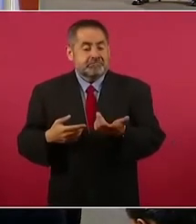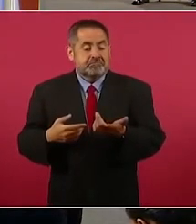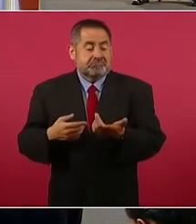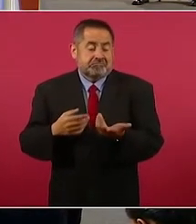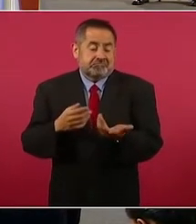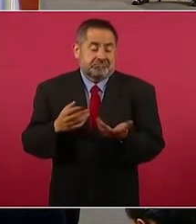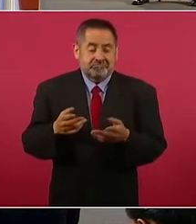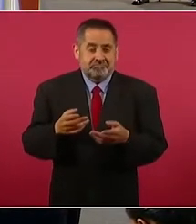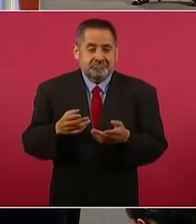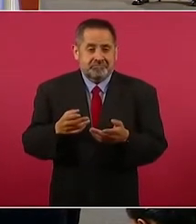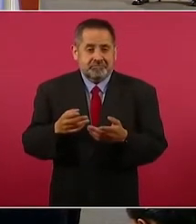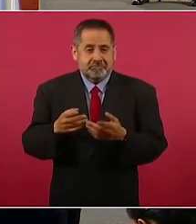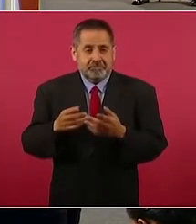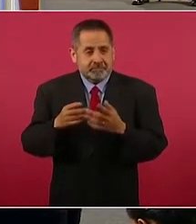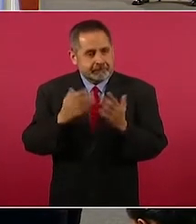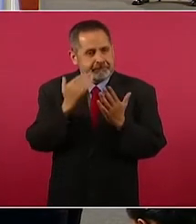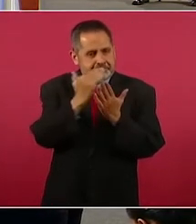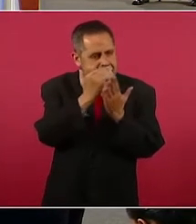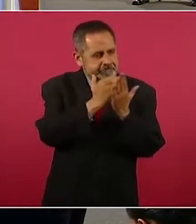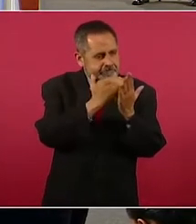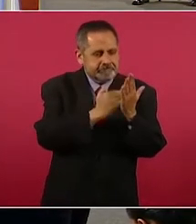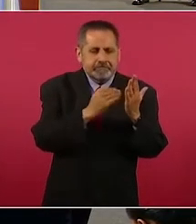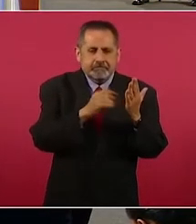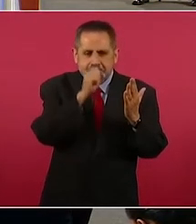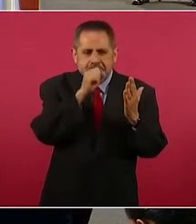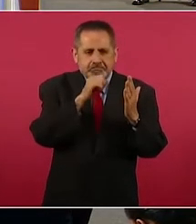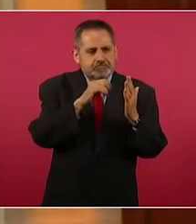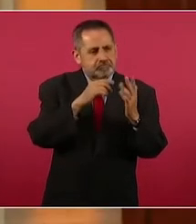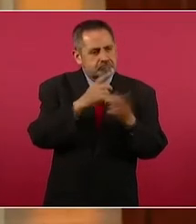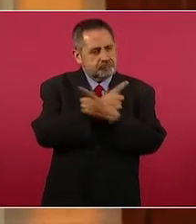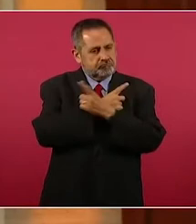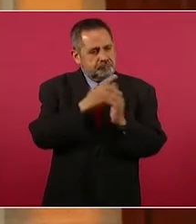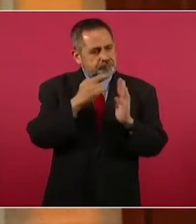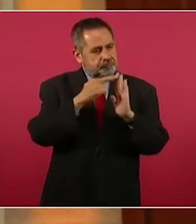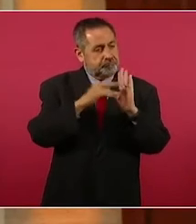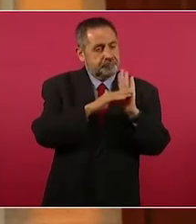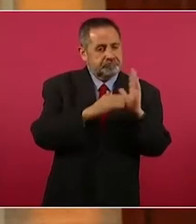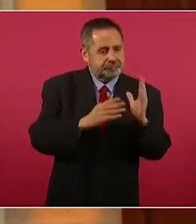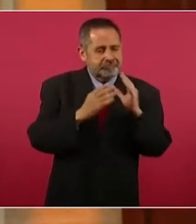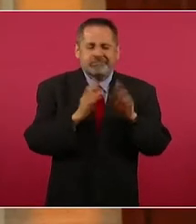con lo que se enseña en el manual de Carreño